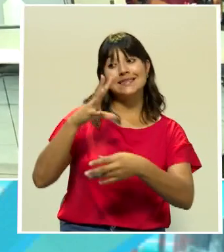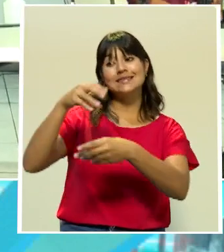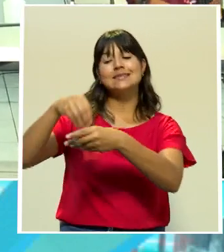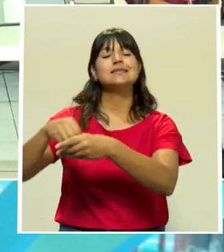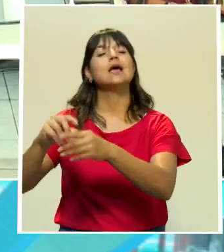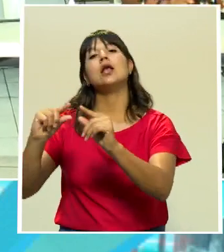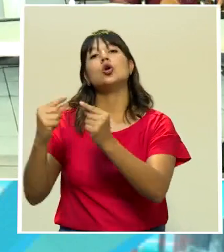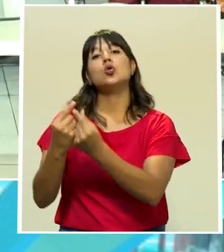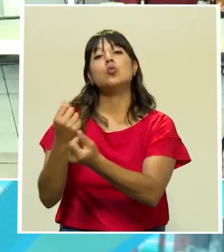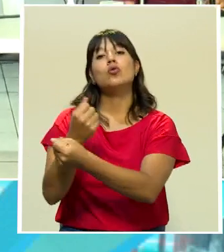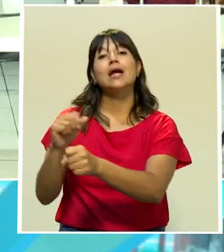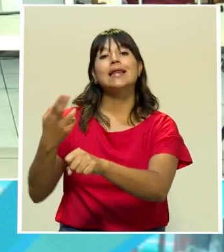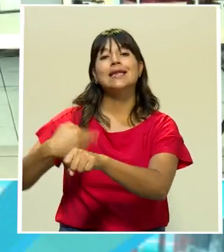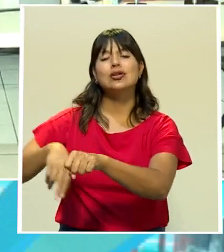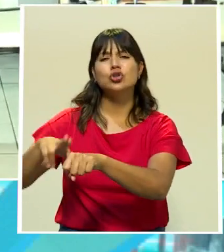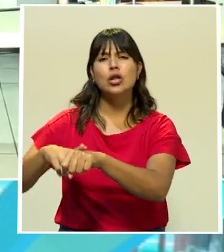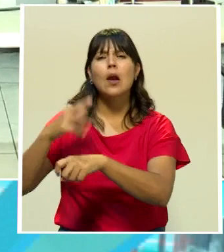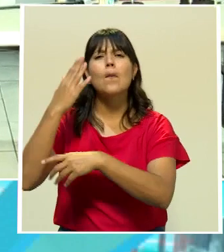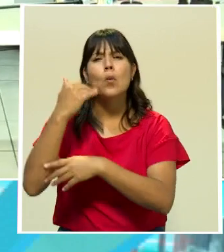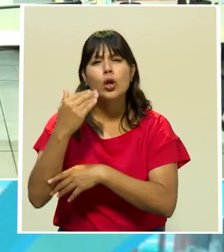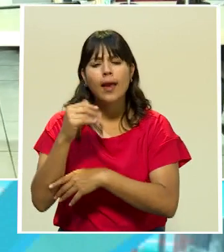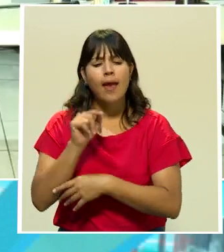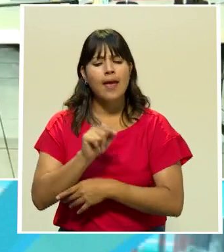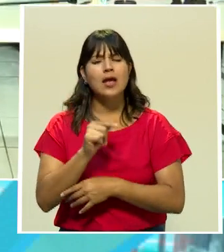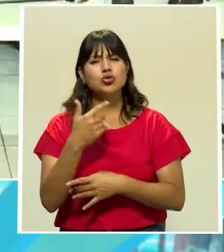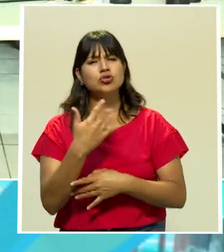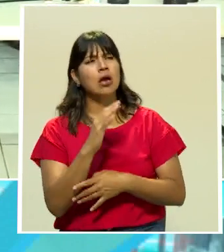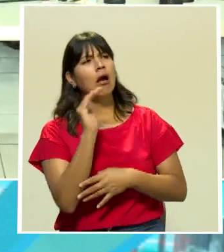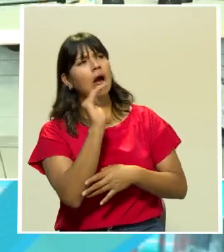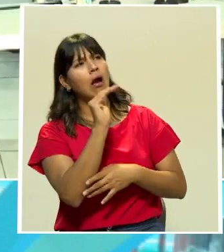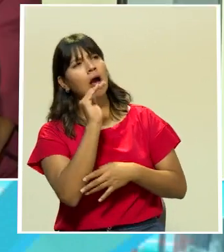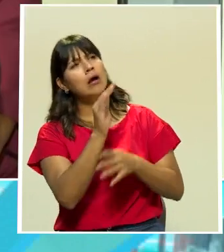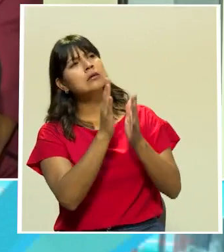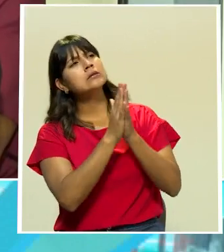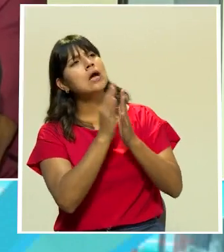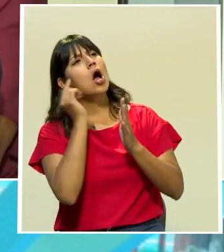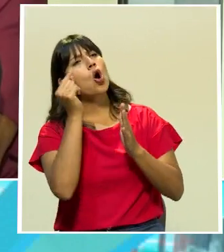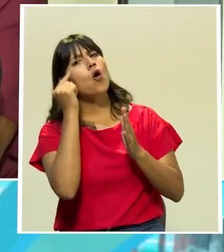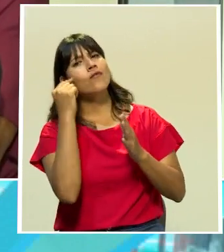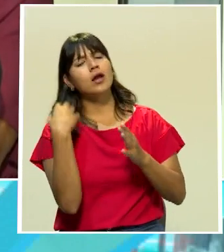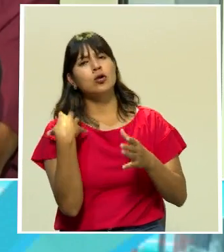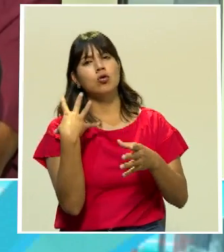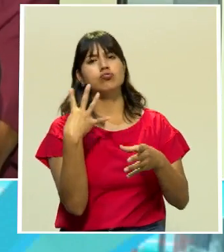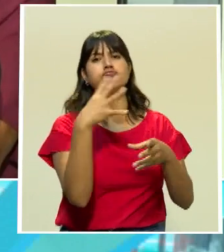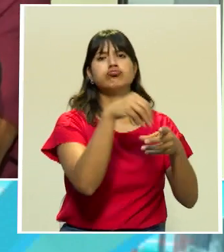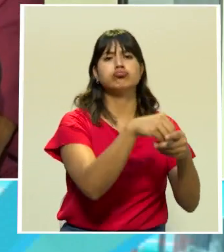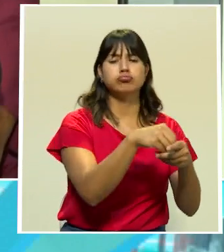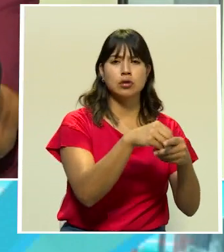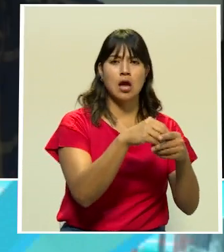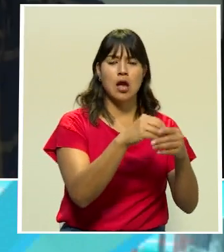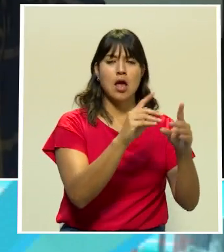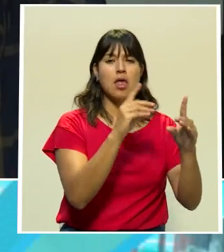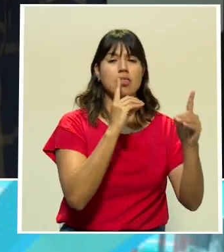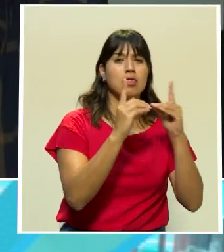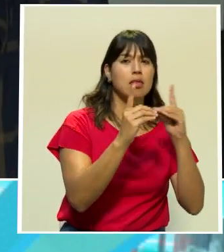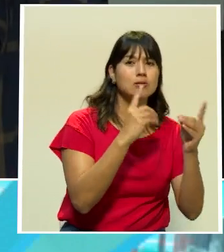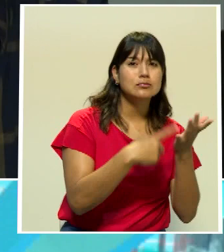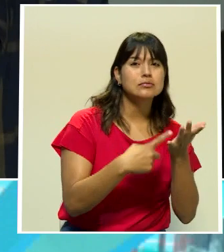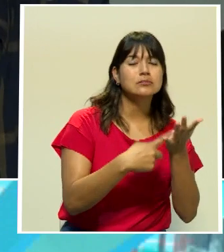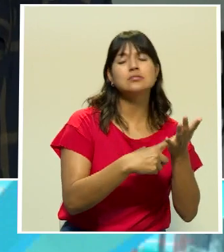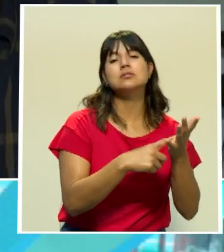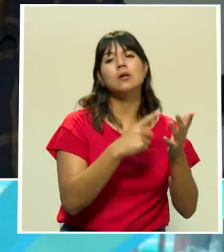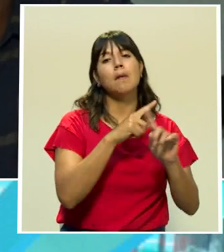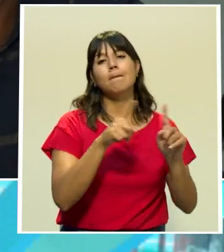diálogo que el gobierno estaba organizando. Incluso la semana anterior ellos dieron una conferencia de prensa virtual para mostrar